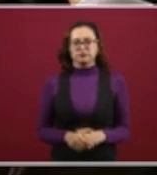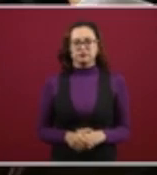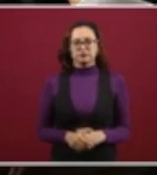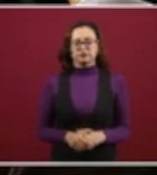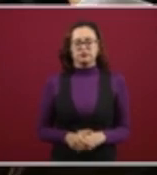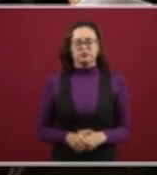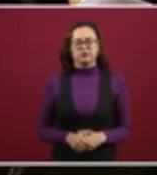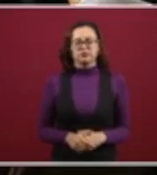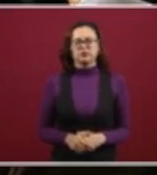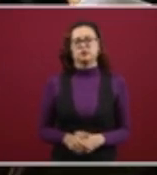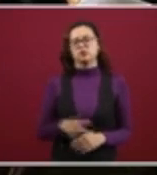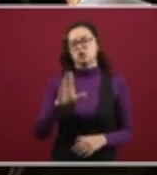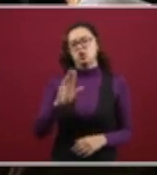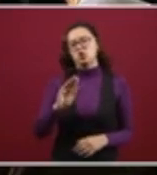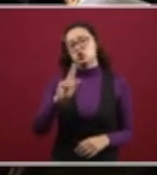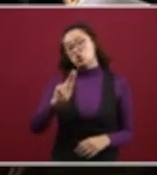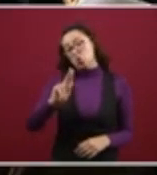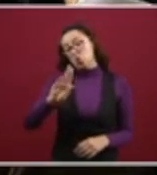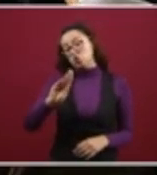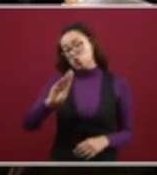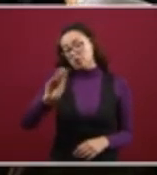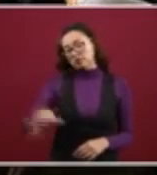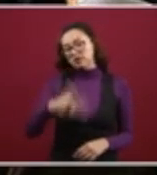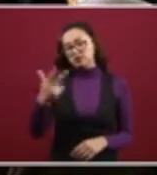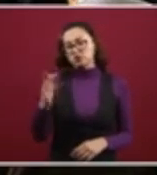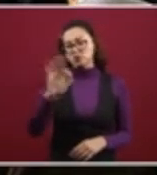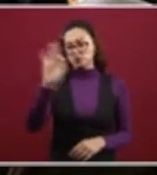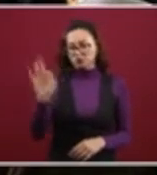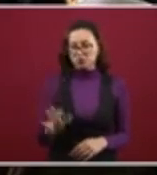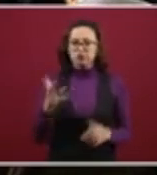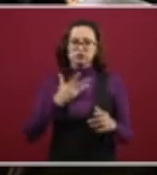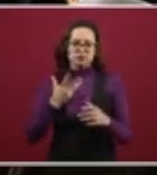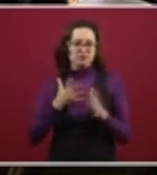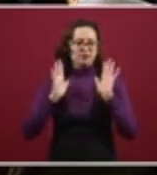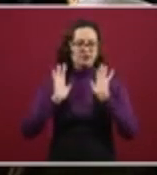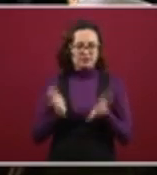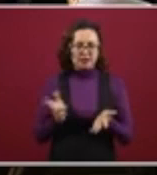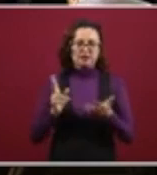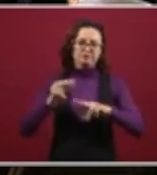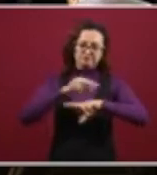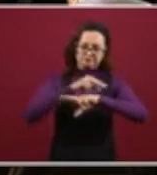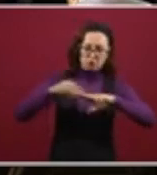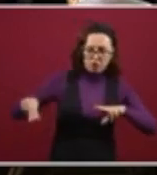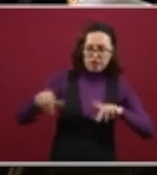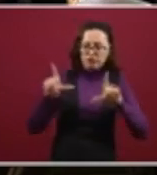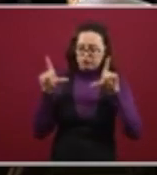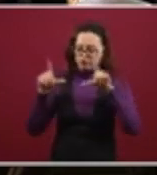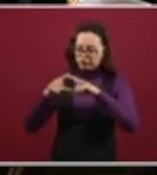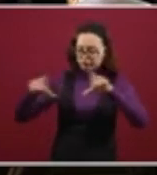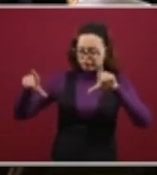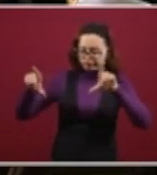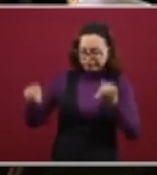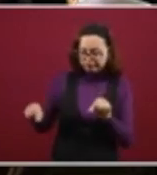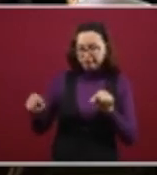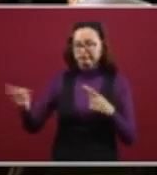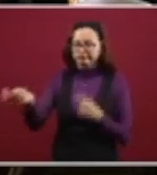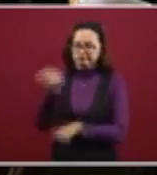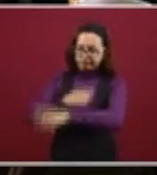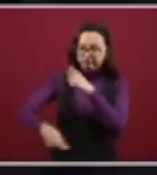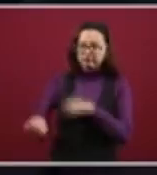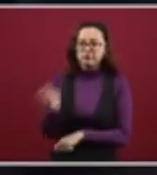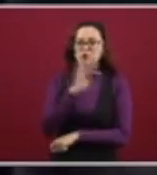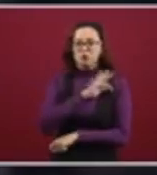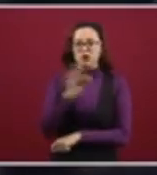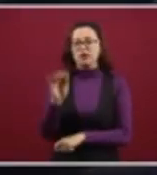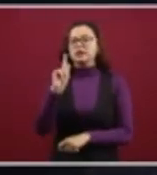98.5% de los productores obtuvo ya sus vales, y de este universo, el